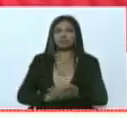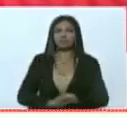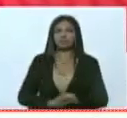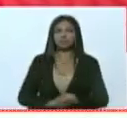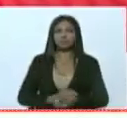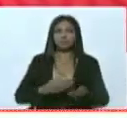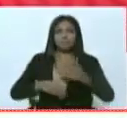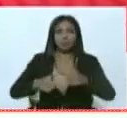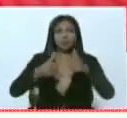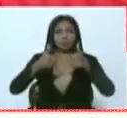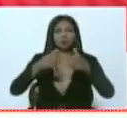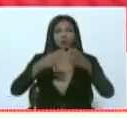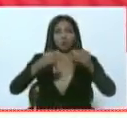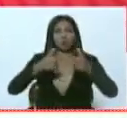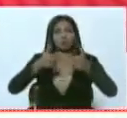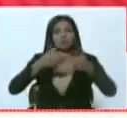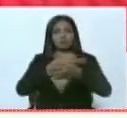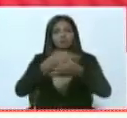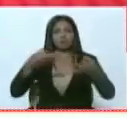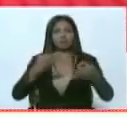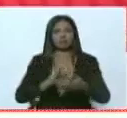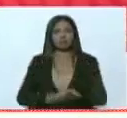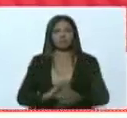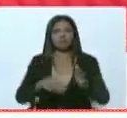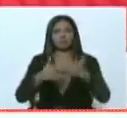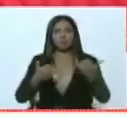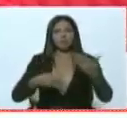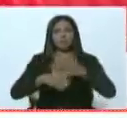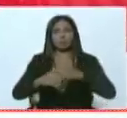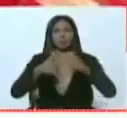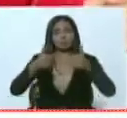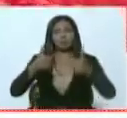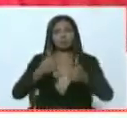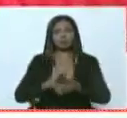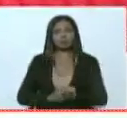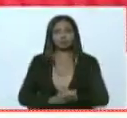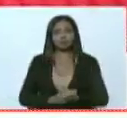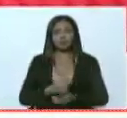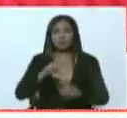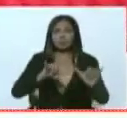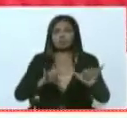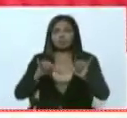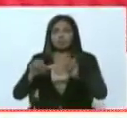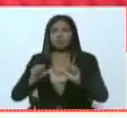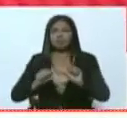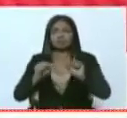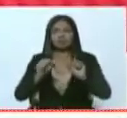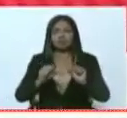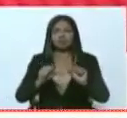Vamos bien, van tan bien. Que sigan así, pues, van muy bien. Ellos sigan así.